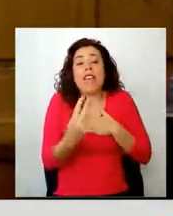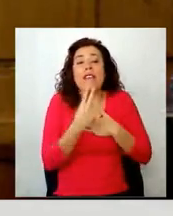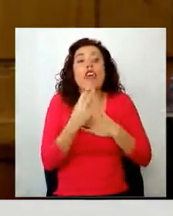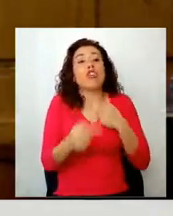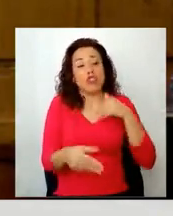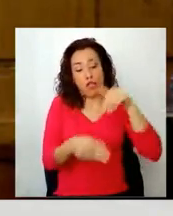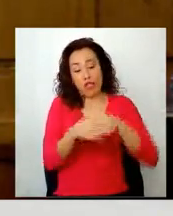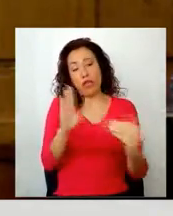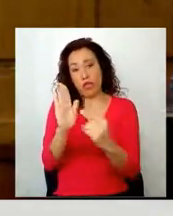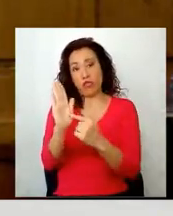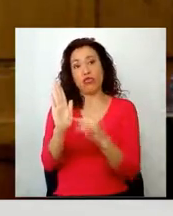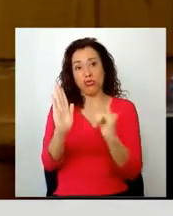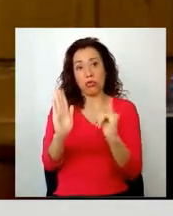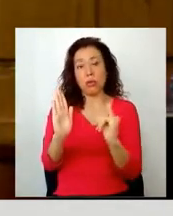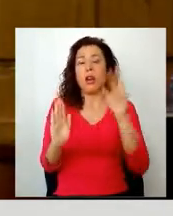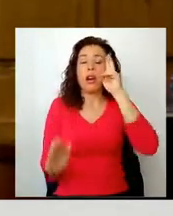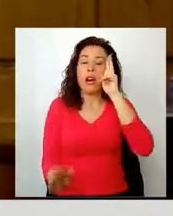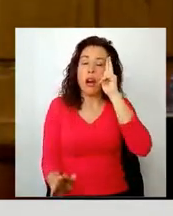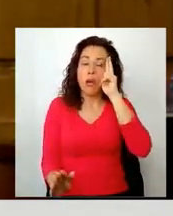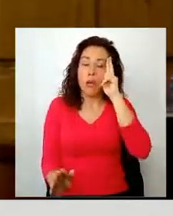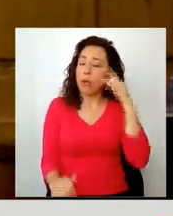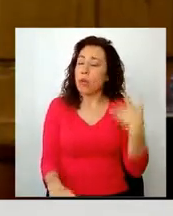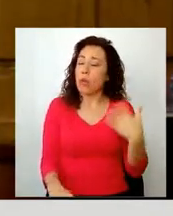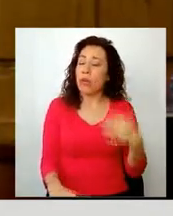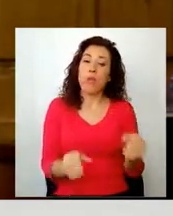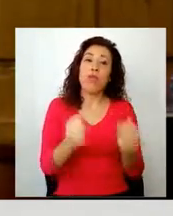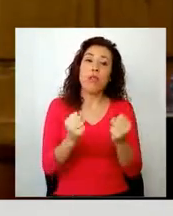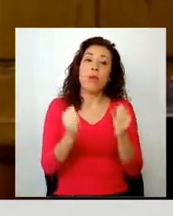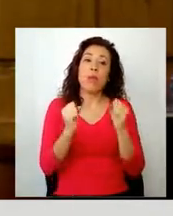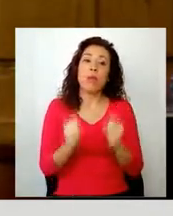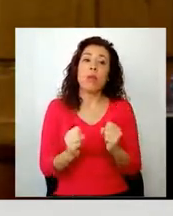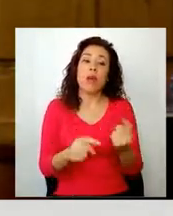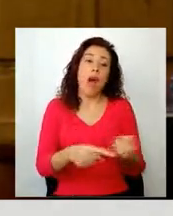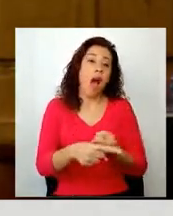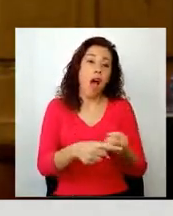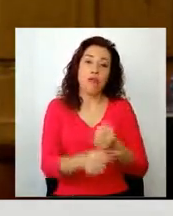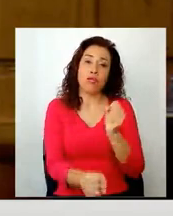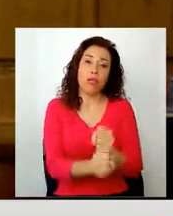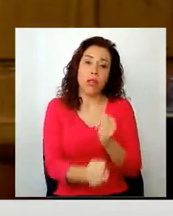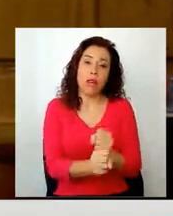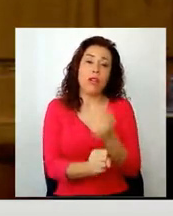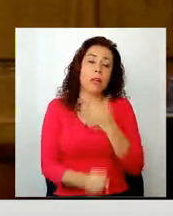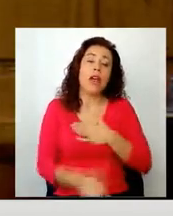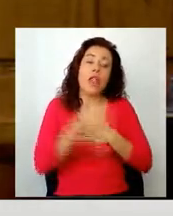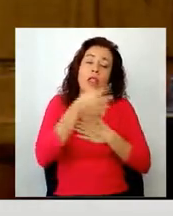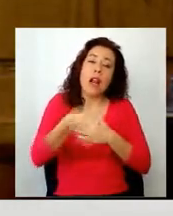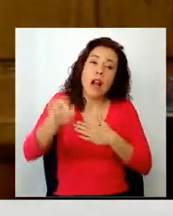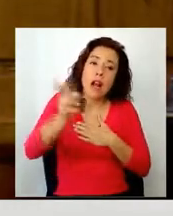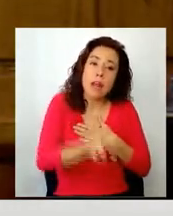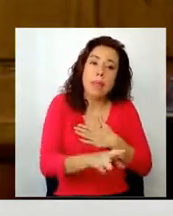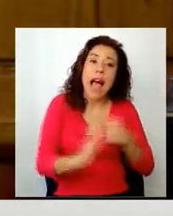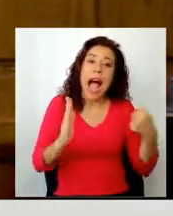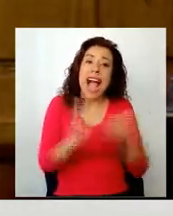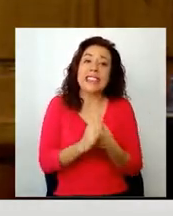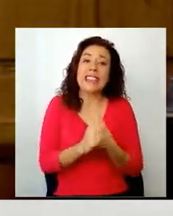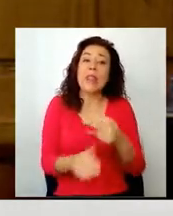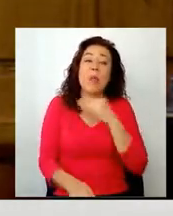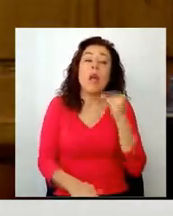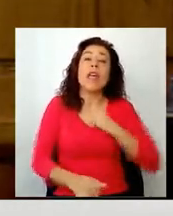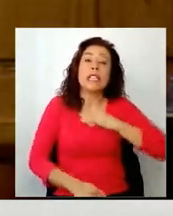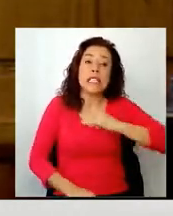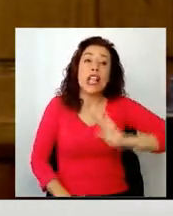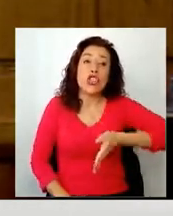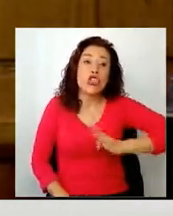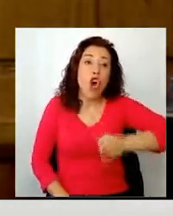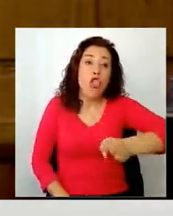esta iniciativa porque nos Recuerda lo criminal que puede llegar a ser la explotación laboral pero también quiero insistir en que los accidentes fatales siguen ocurriendo semana